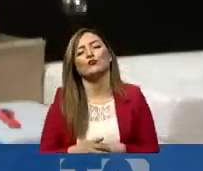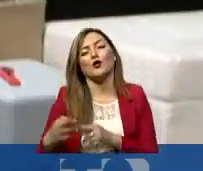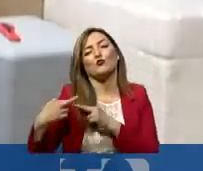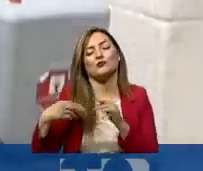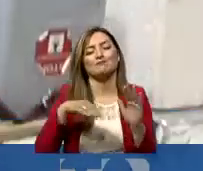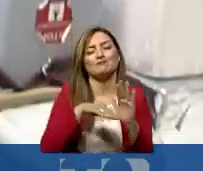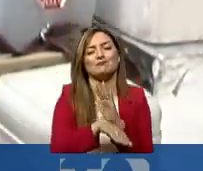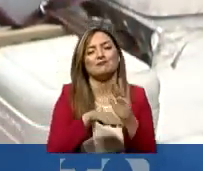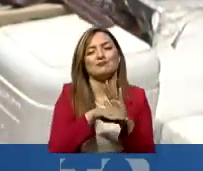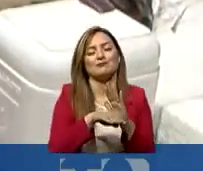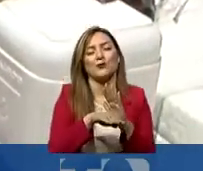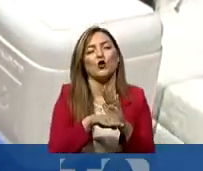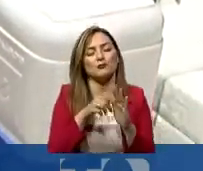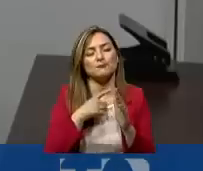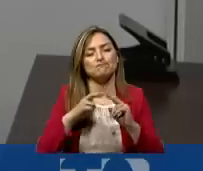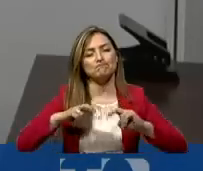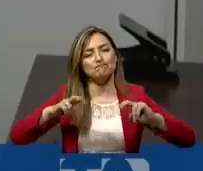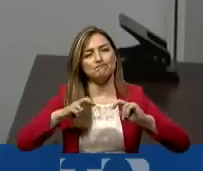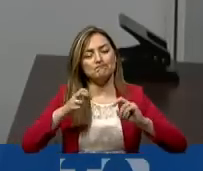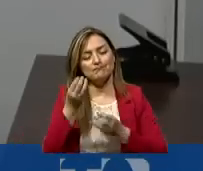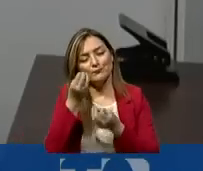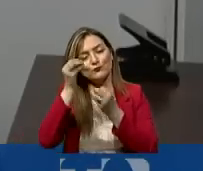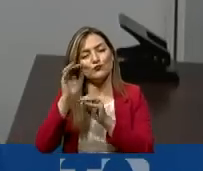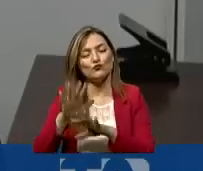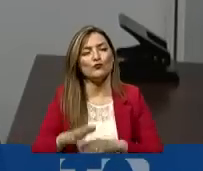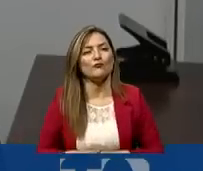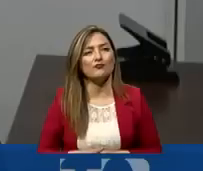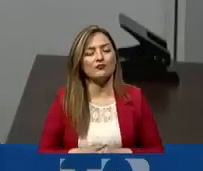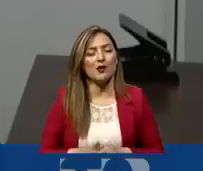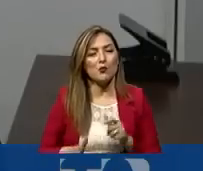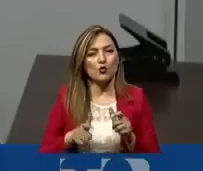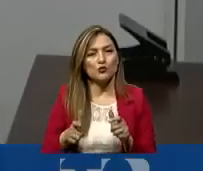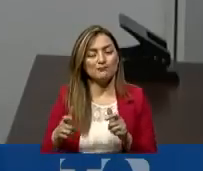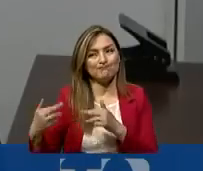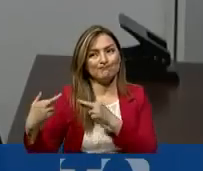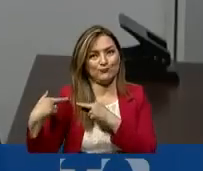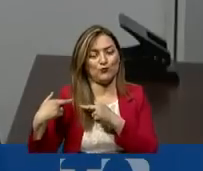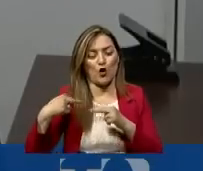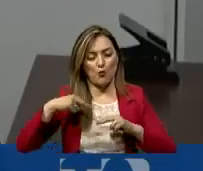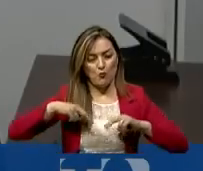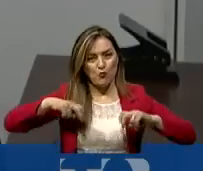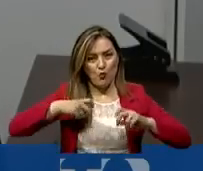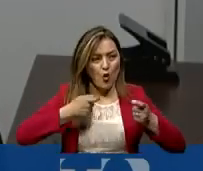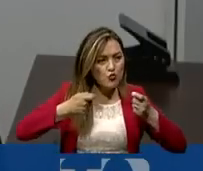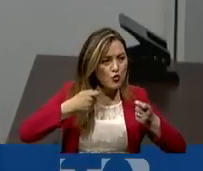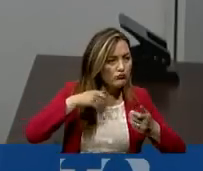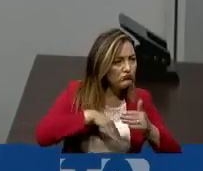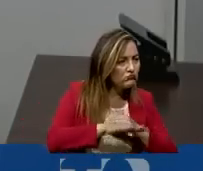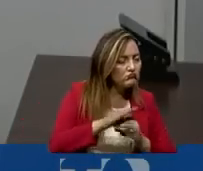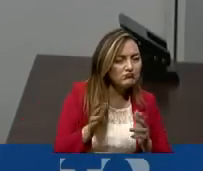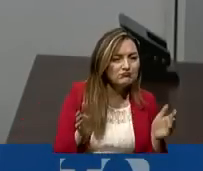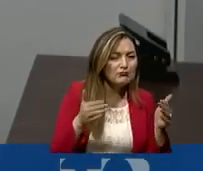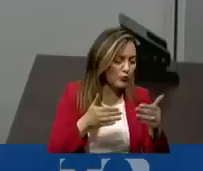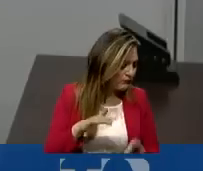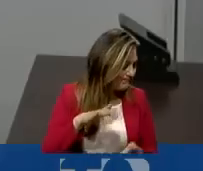bodega podrá aportar a las investigaciones. Es el encargado de hacer este proceso de control, lo que ingresa, lo que sale. Entonces ahí